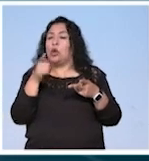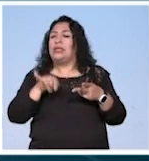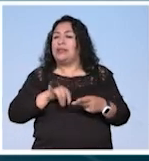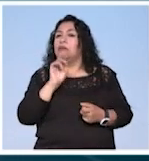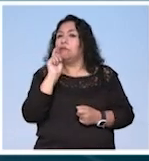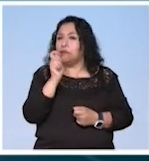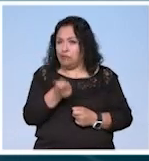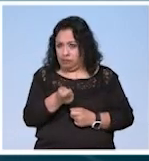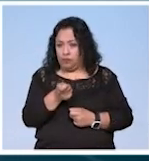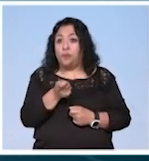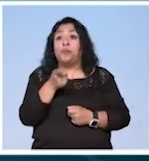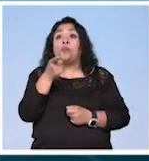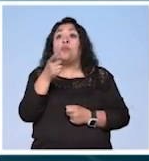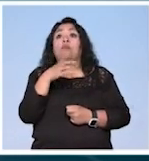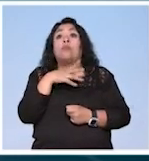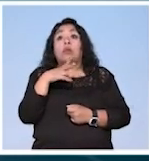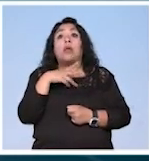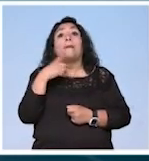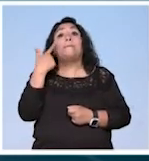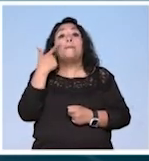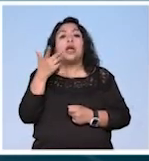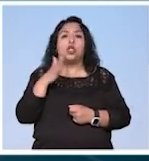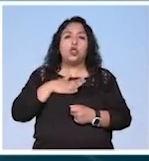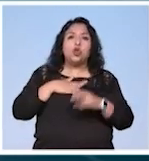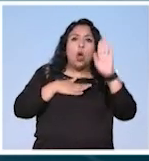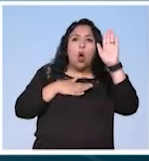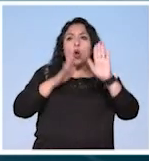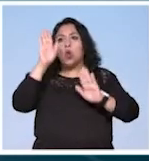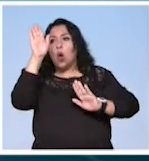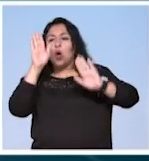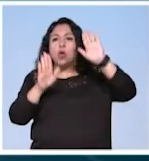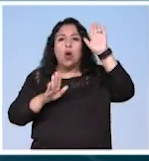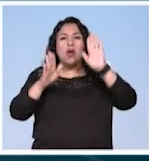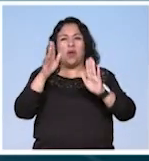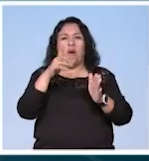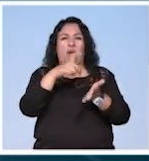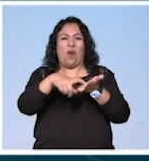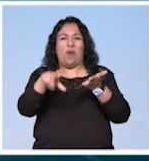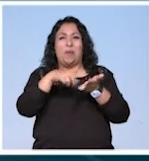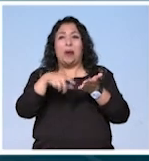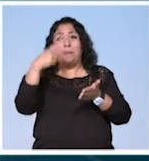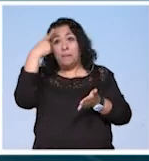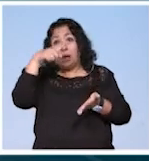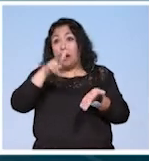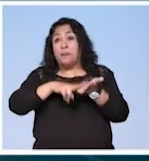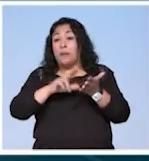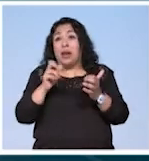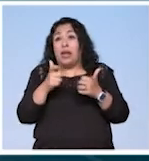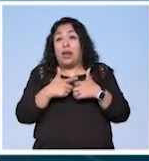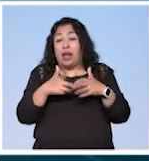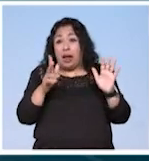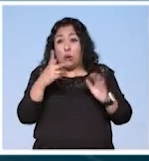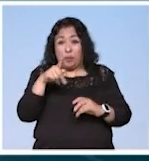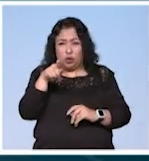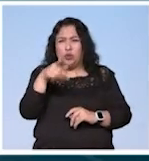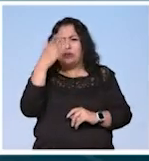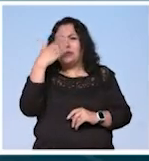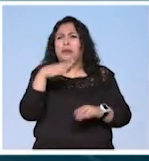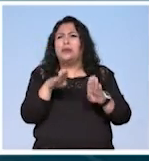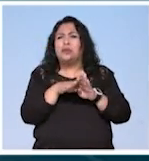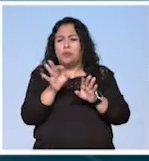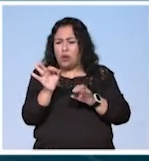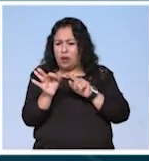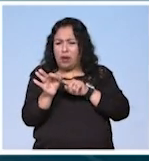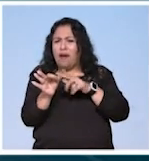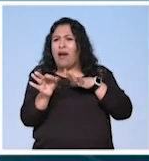que se pusieron a pujar para que la criptomoneda valiera algo pero tú cómo sabes que una